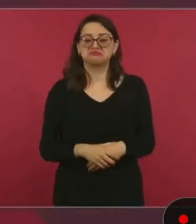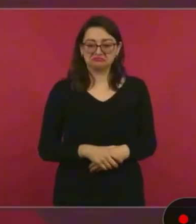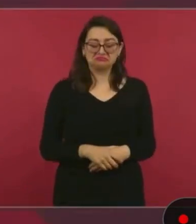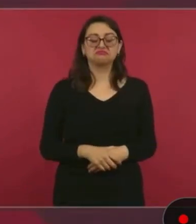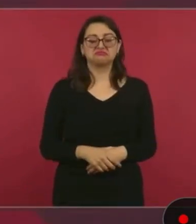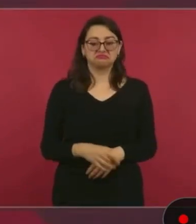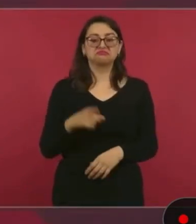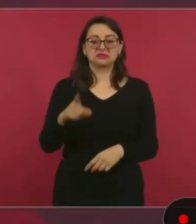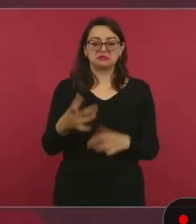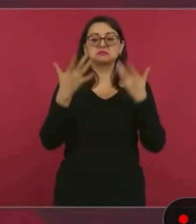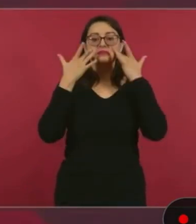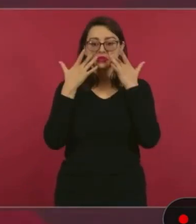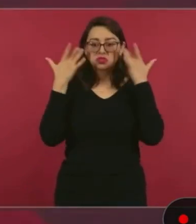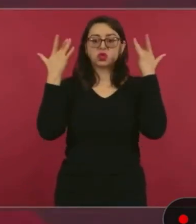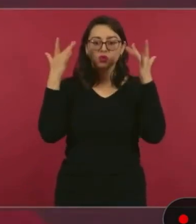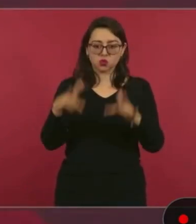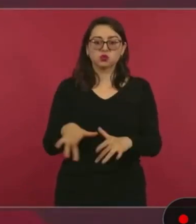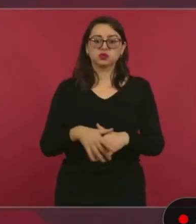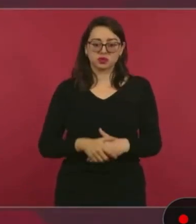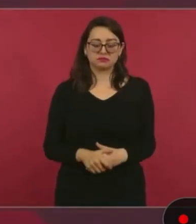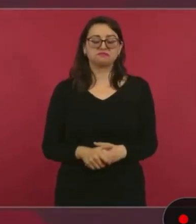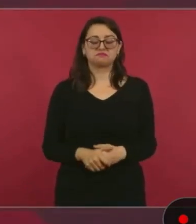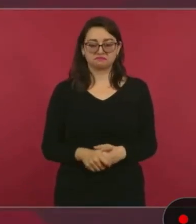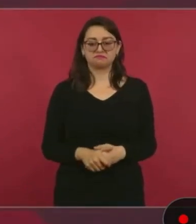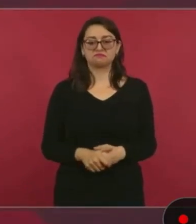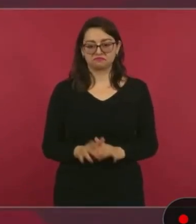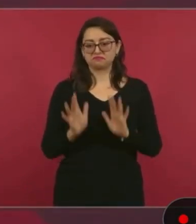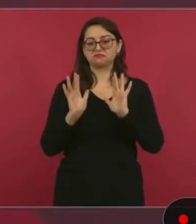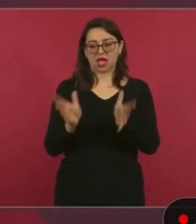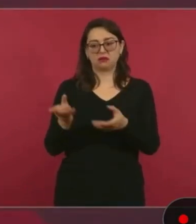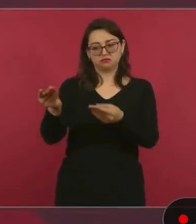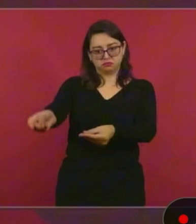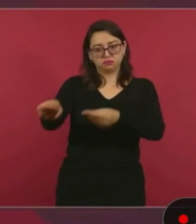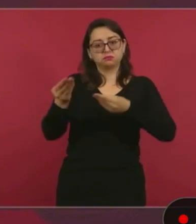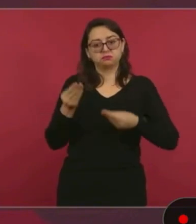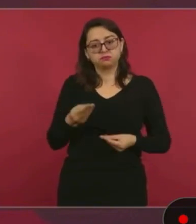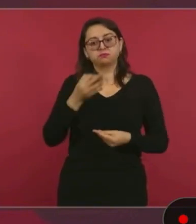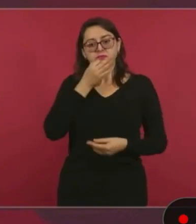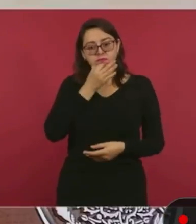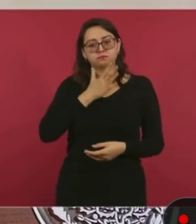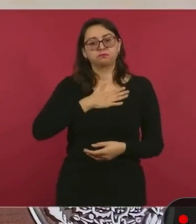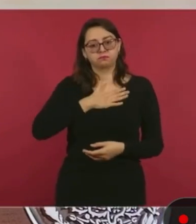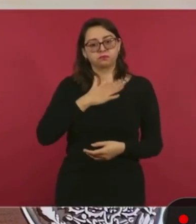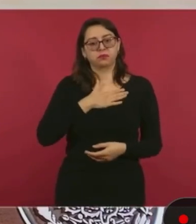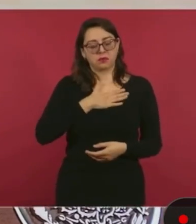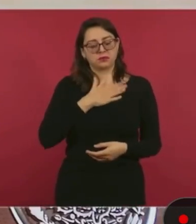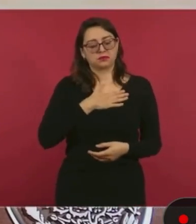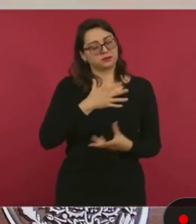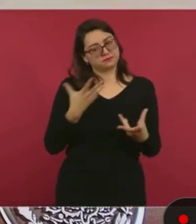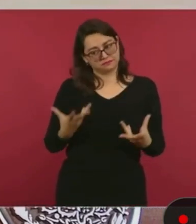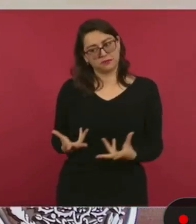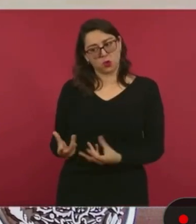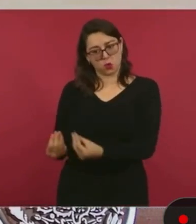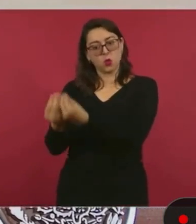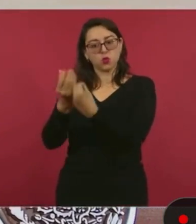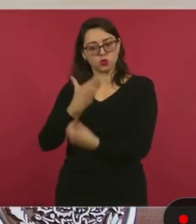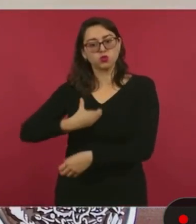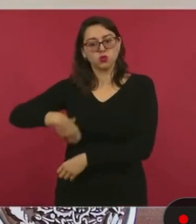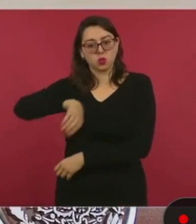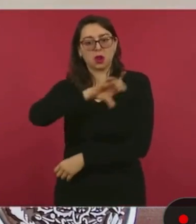apoyo. Él ya me presentó su renuncia y